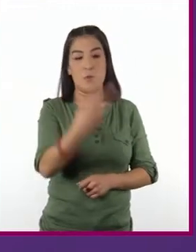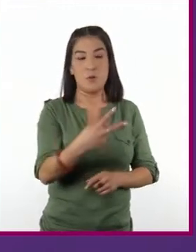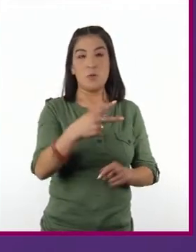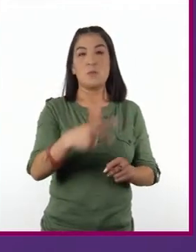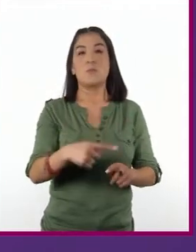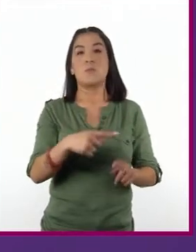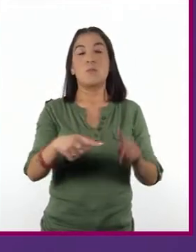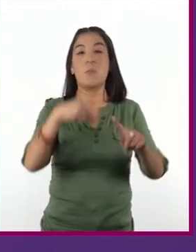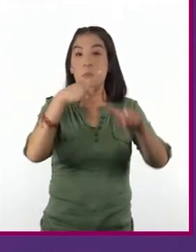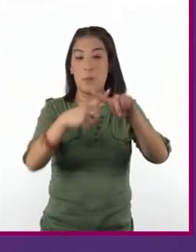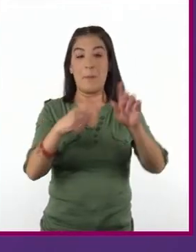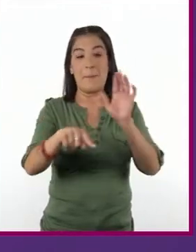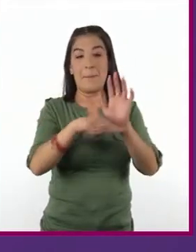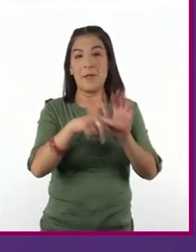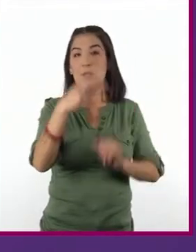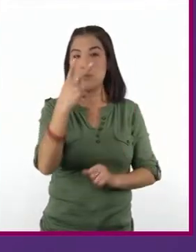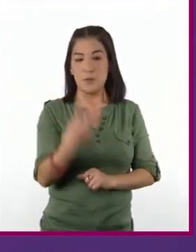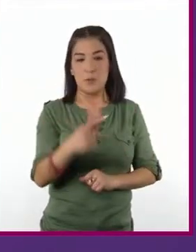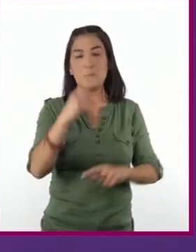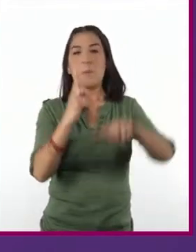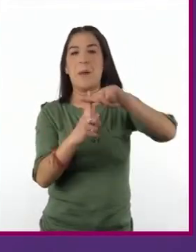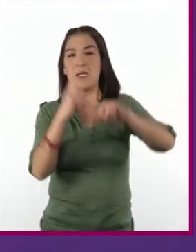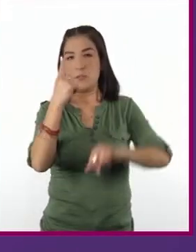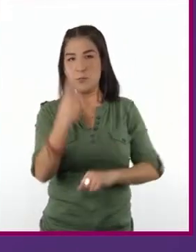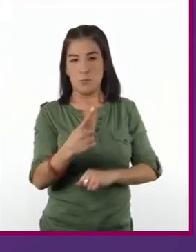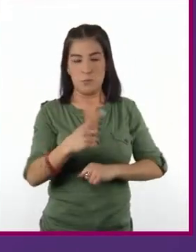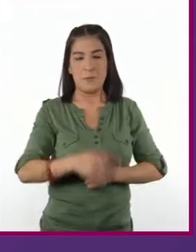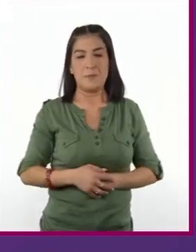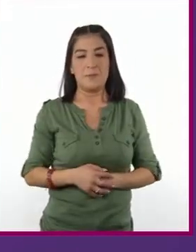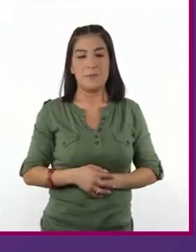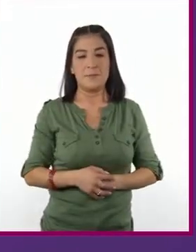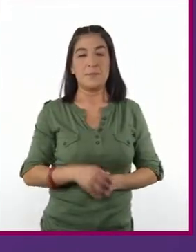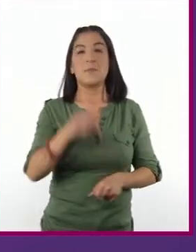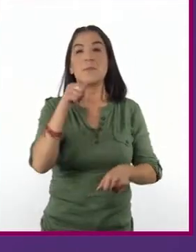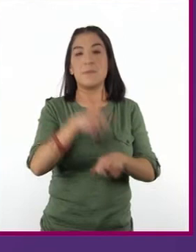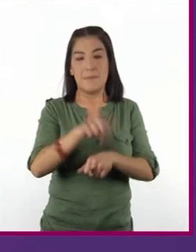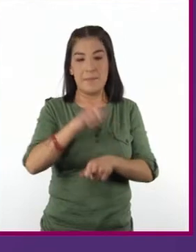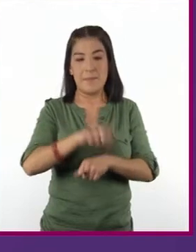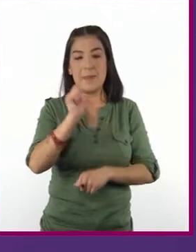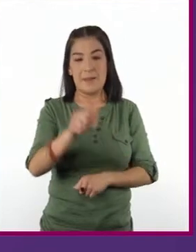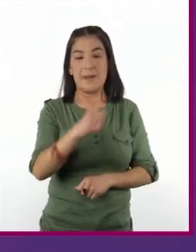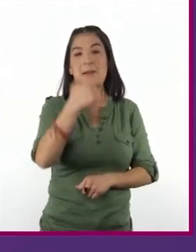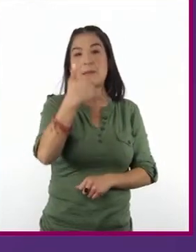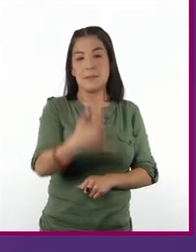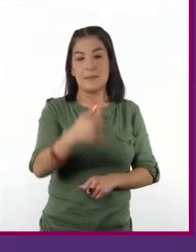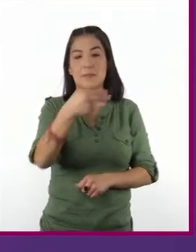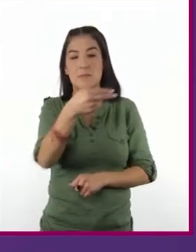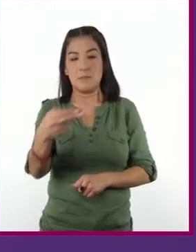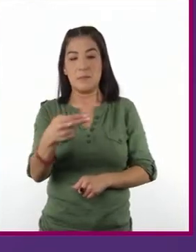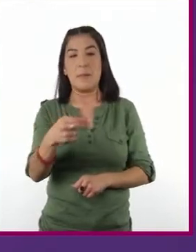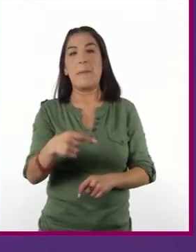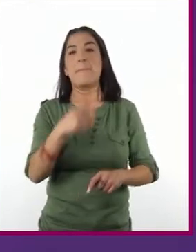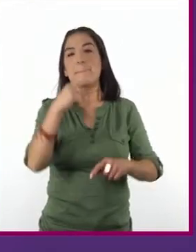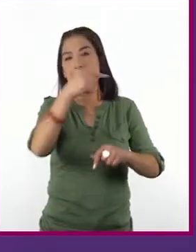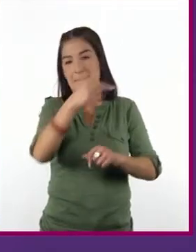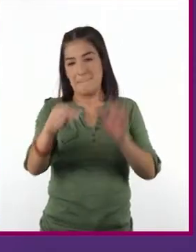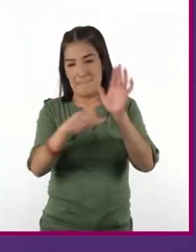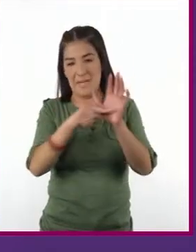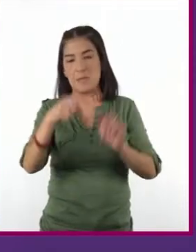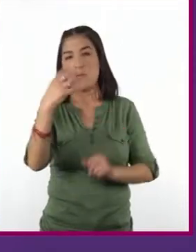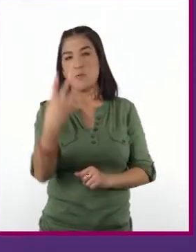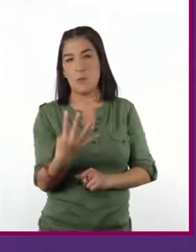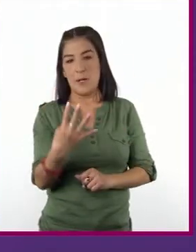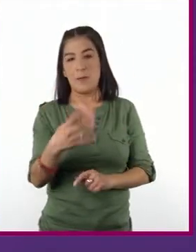2 más 1. Realizamos las operaciones respectivas. 2 por menos 2 son menos 4,